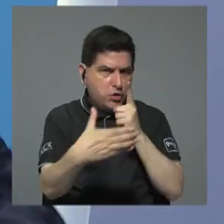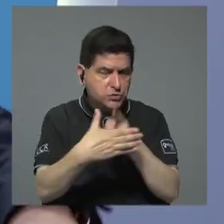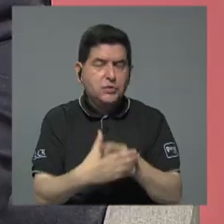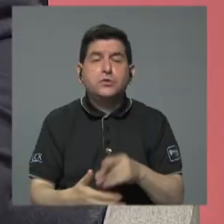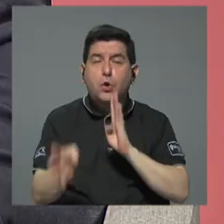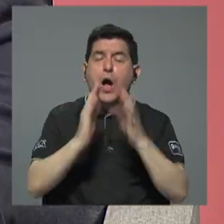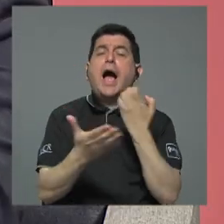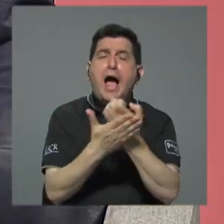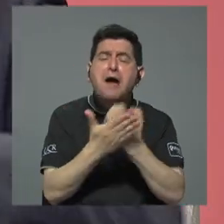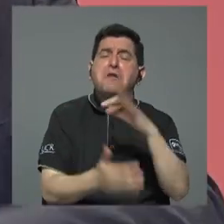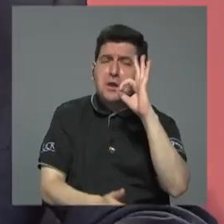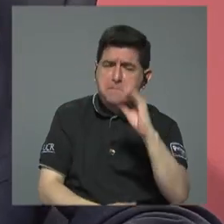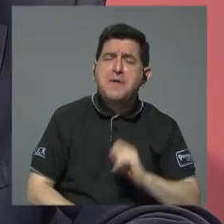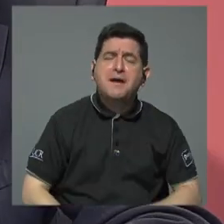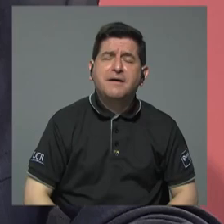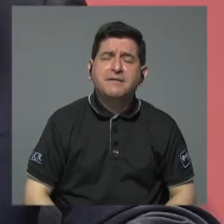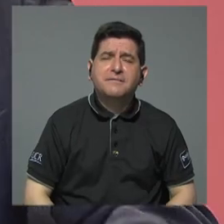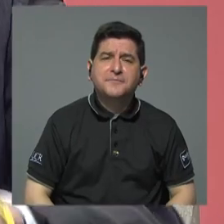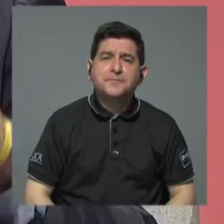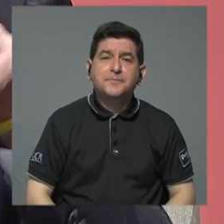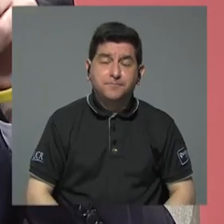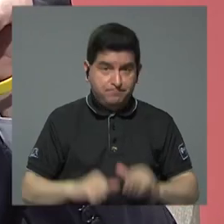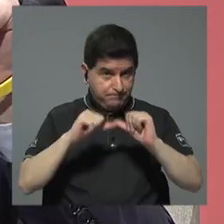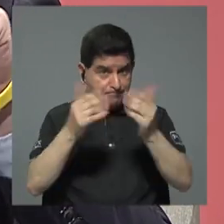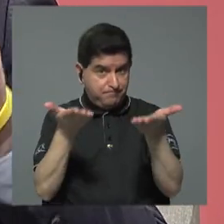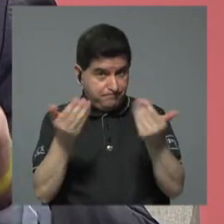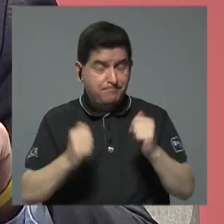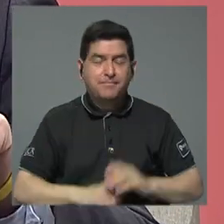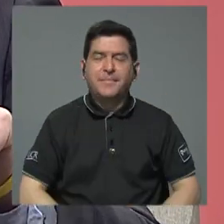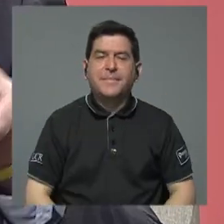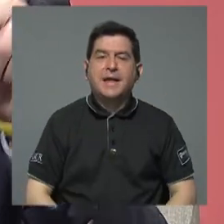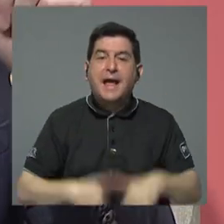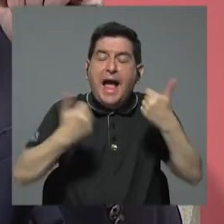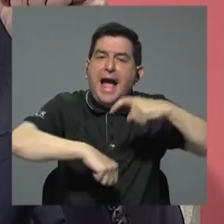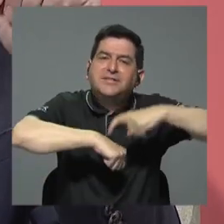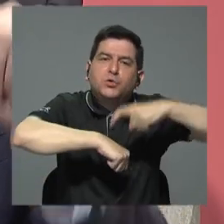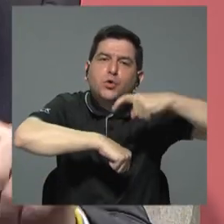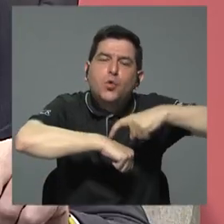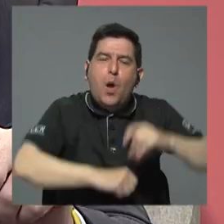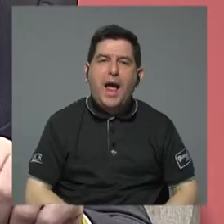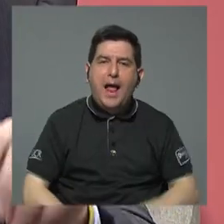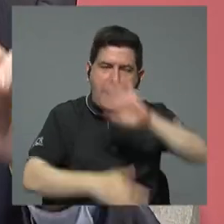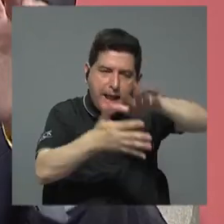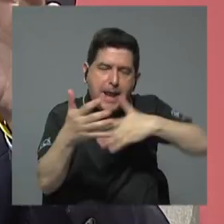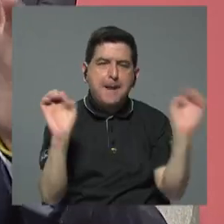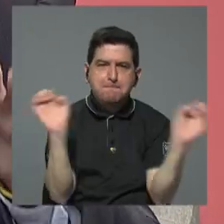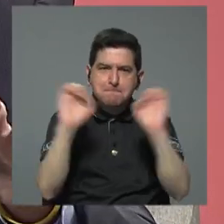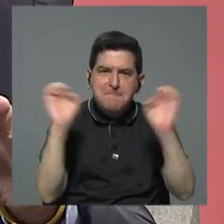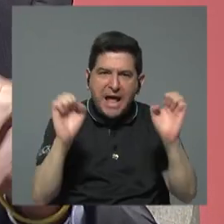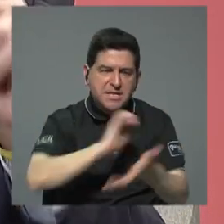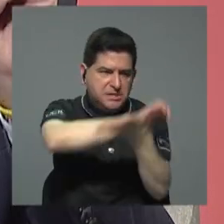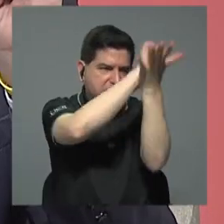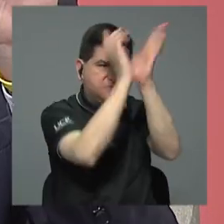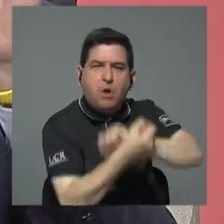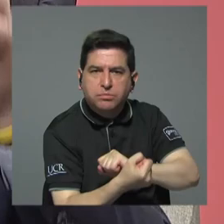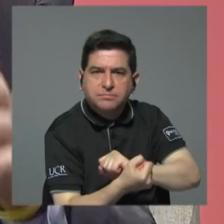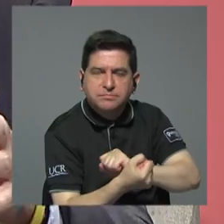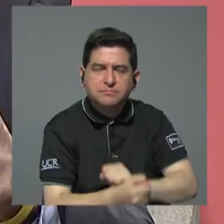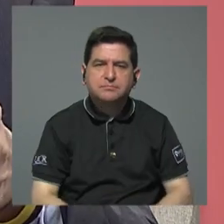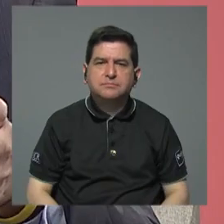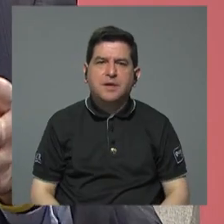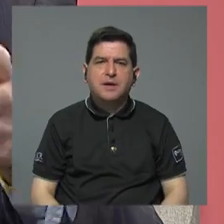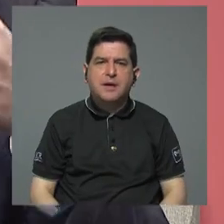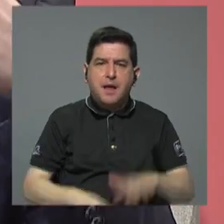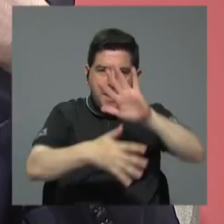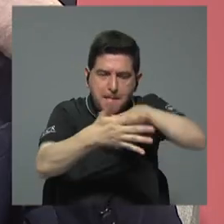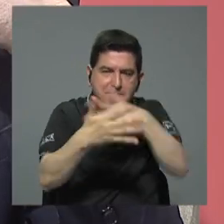de la economía, a mí me parece hablemos de la economía. Adelante. Y en estos momentos la matriz energética está cambiando, la matriz eléctrica